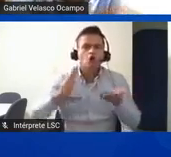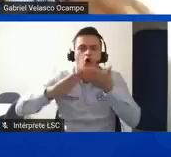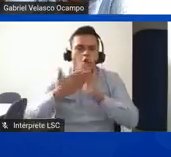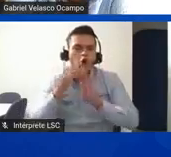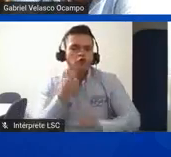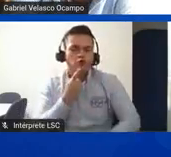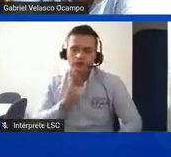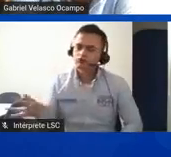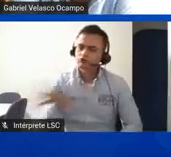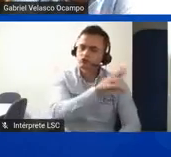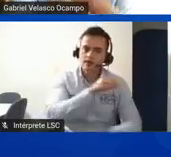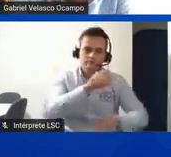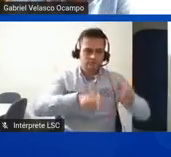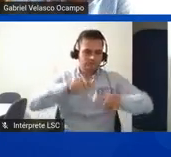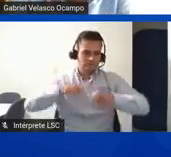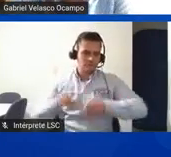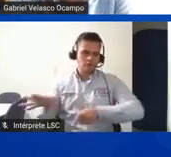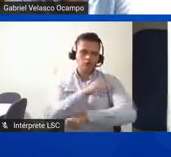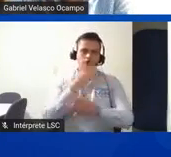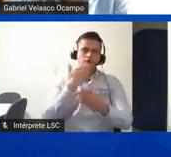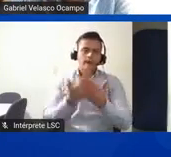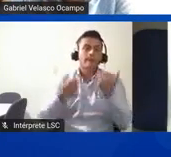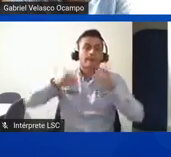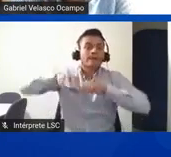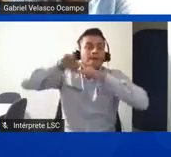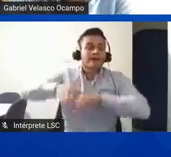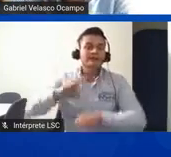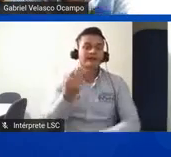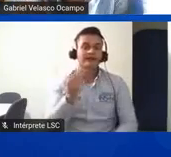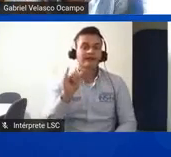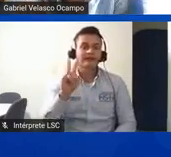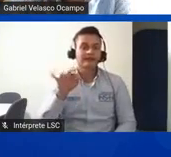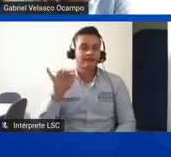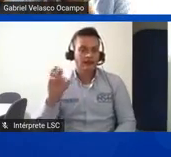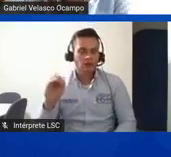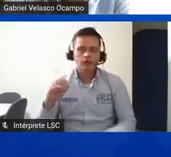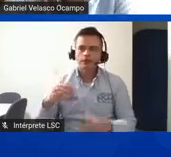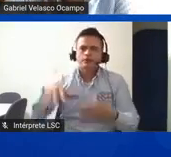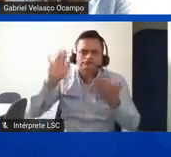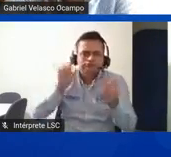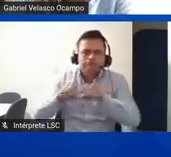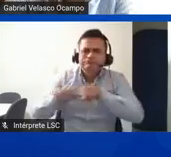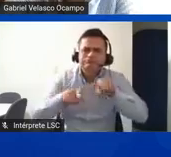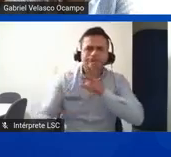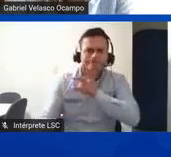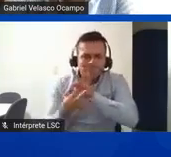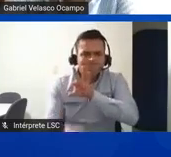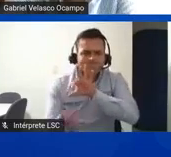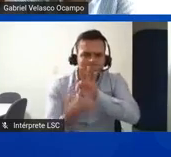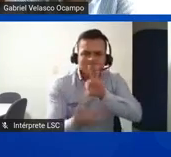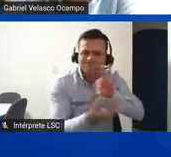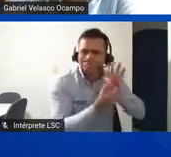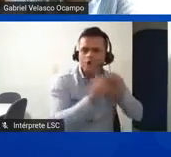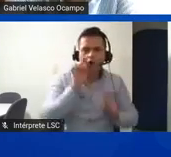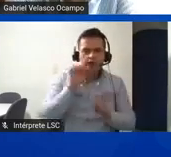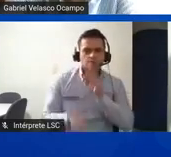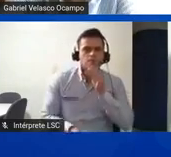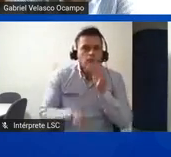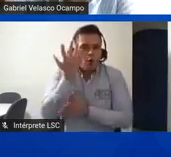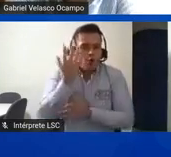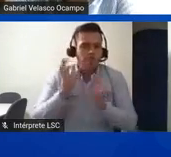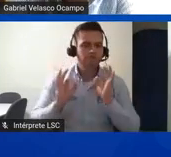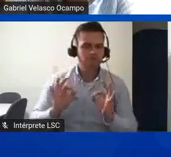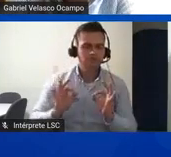de verdad, al representante Quintero, que se nos unieron para sacar adelante esta iniciativa.